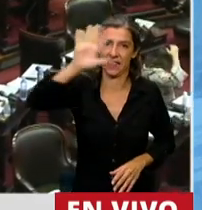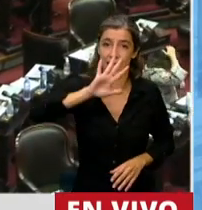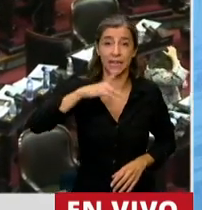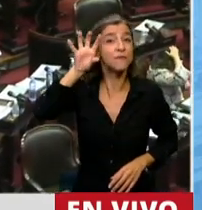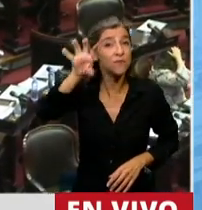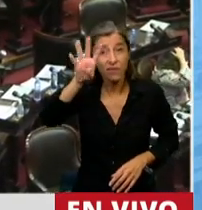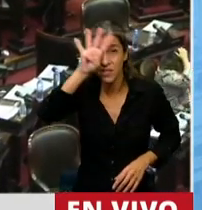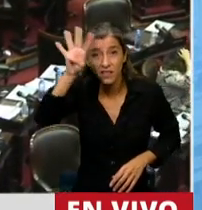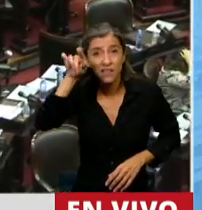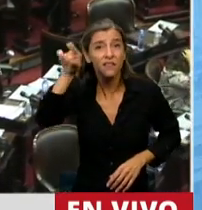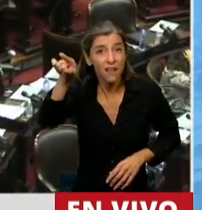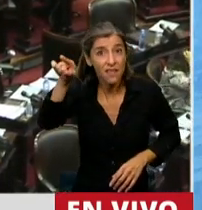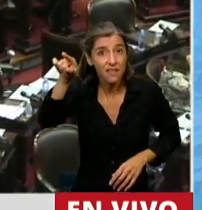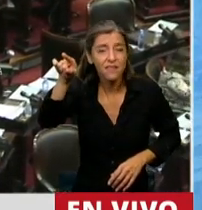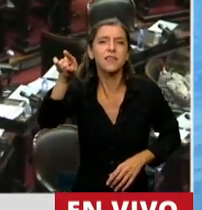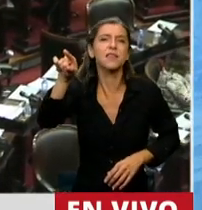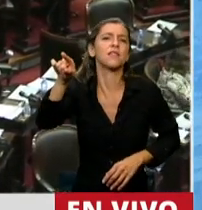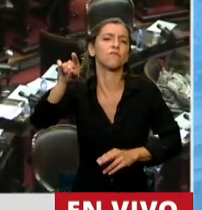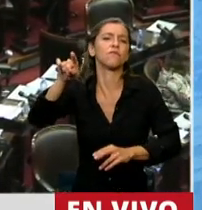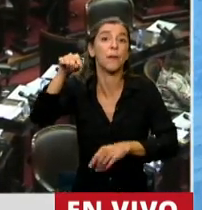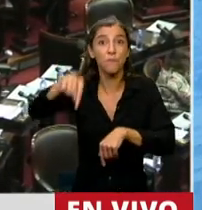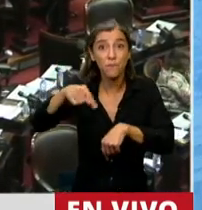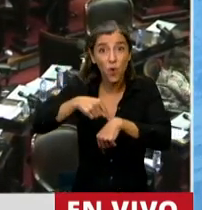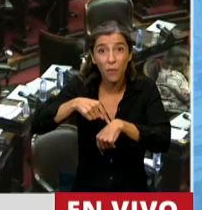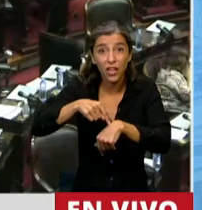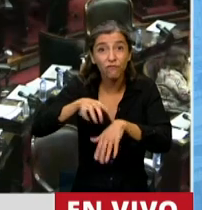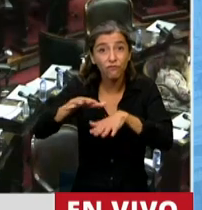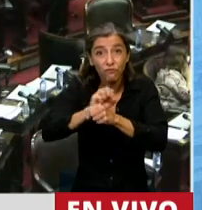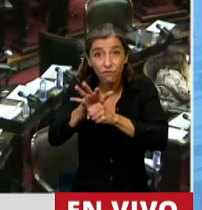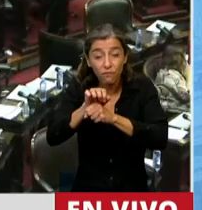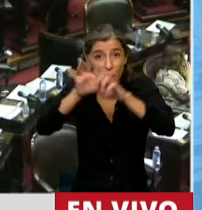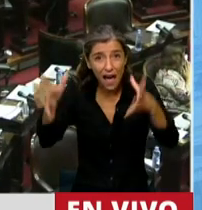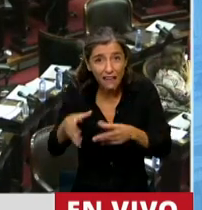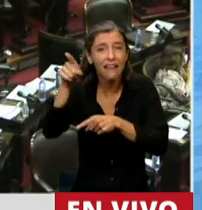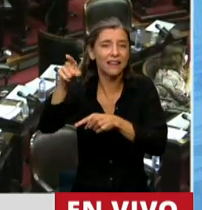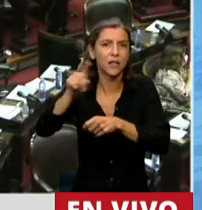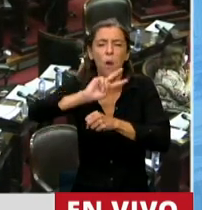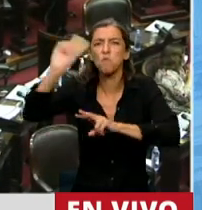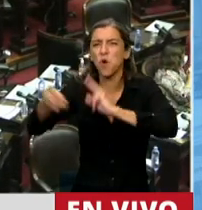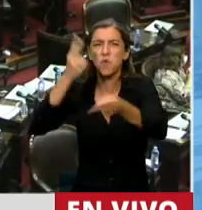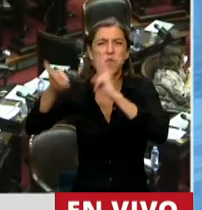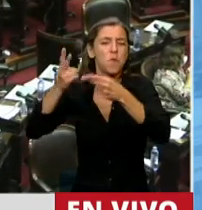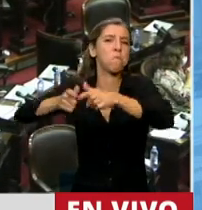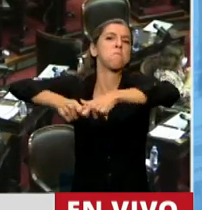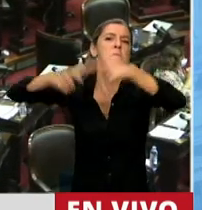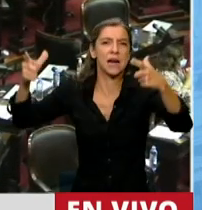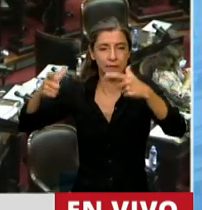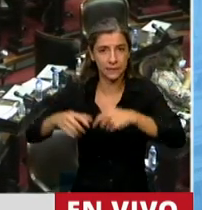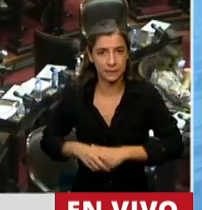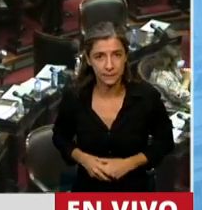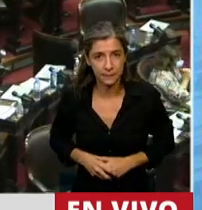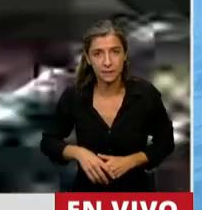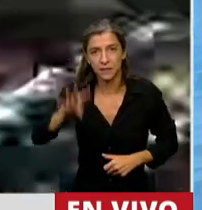ha cobrado el menor número de víctimas. Una provincia pobre, una provincia rodeada